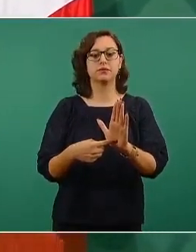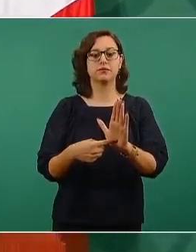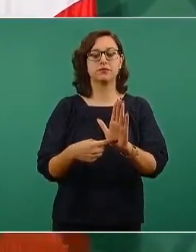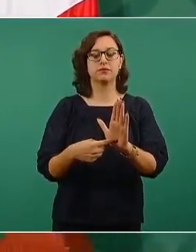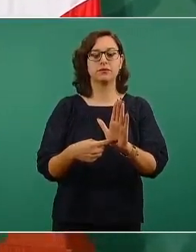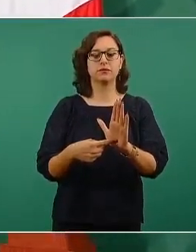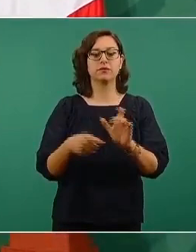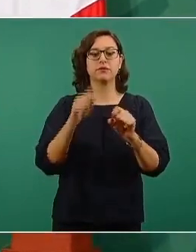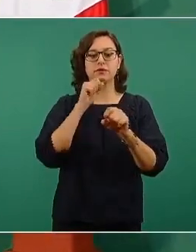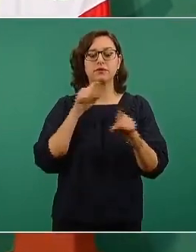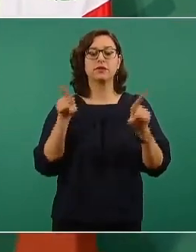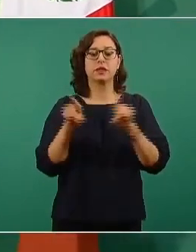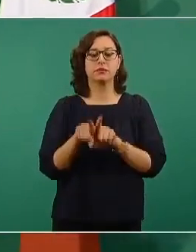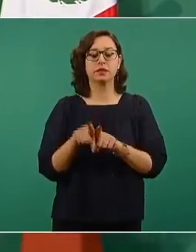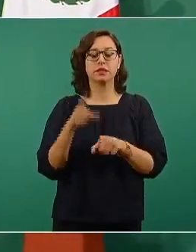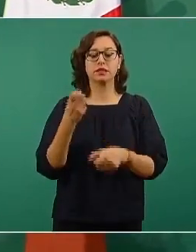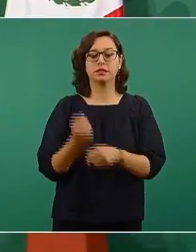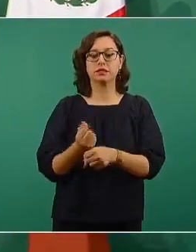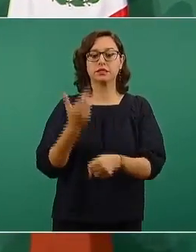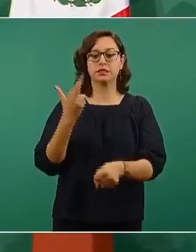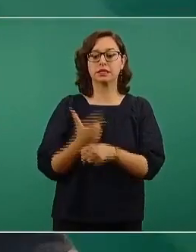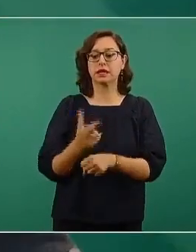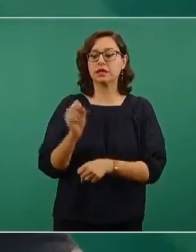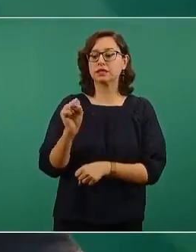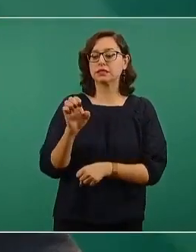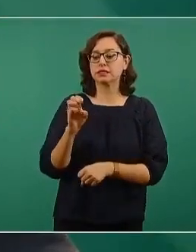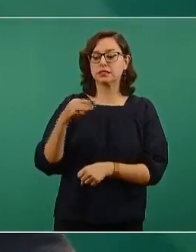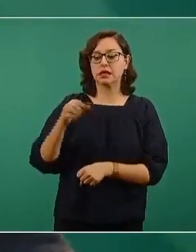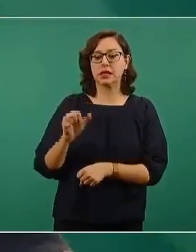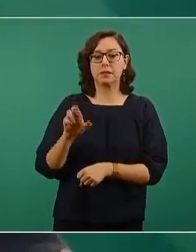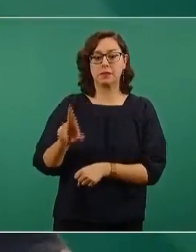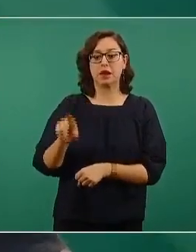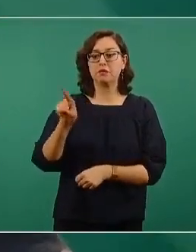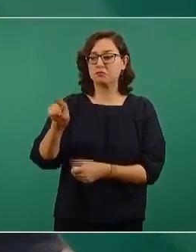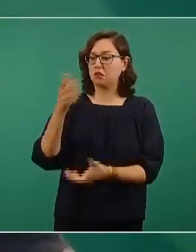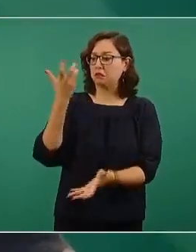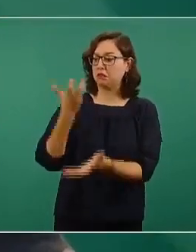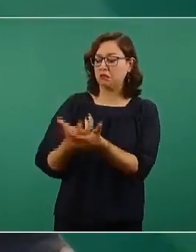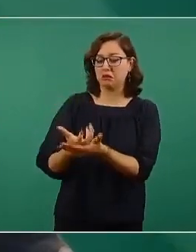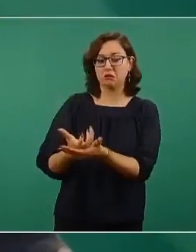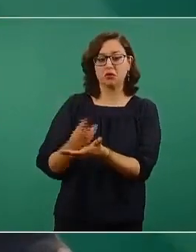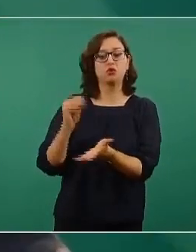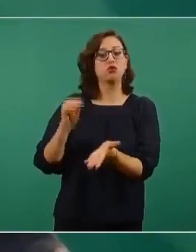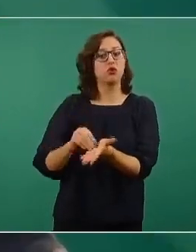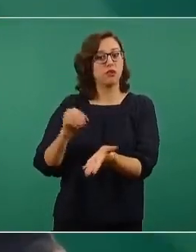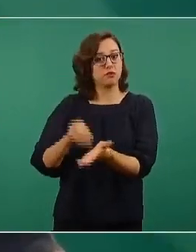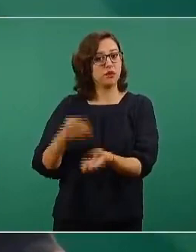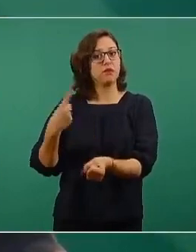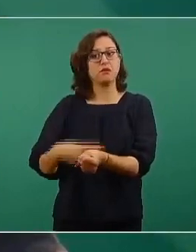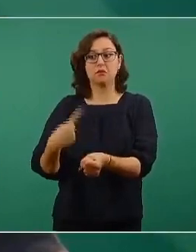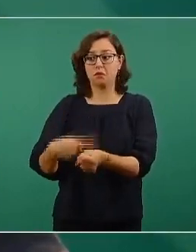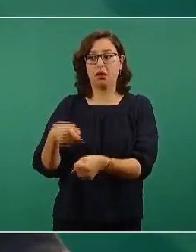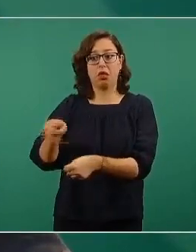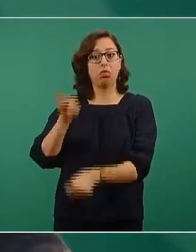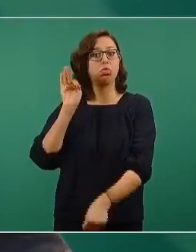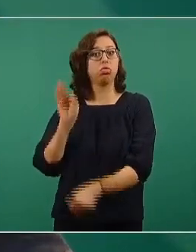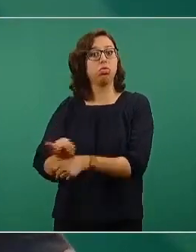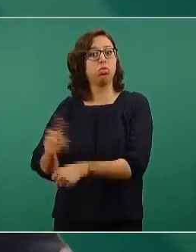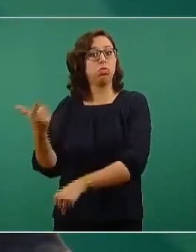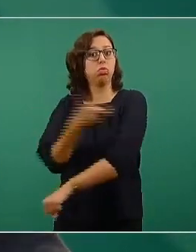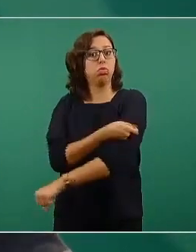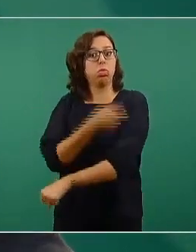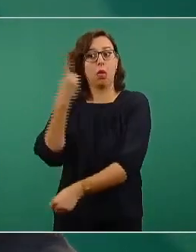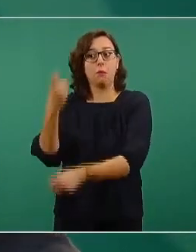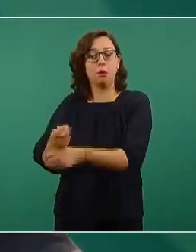del secretario de Marina, que está postrado todavía, recuperándose,